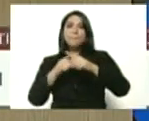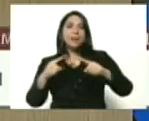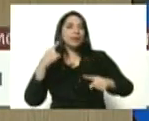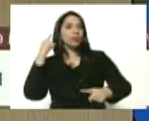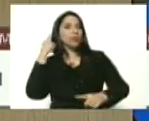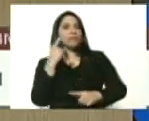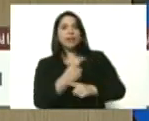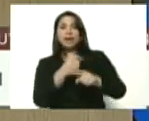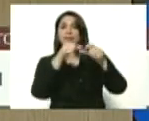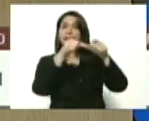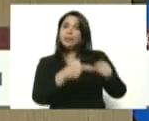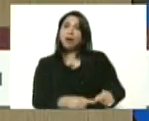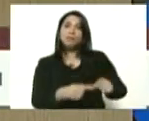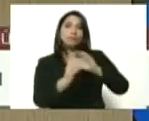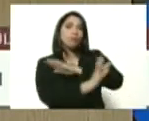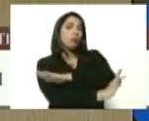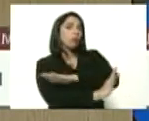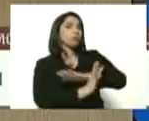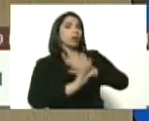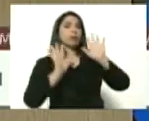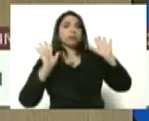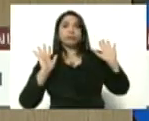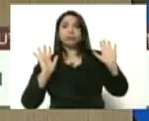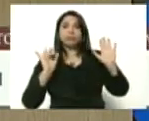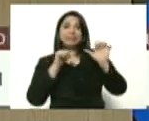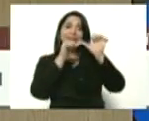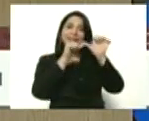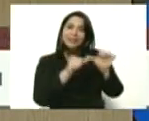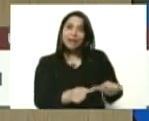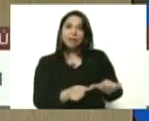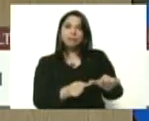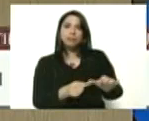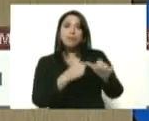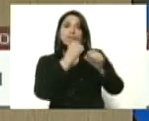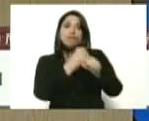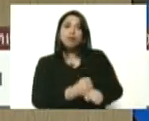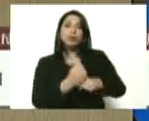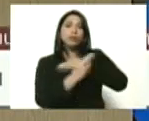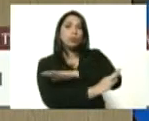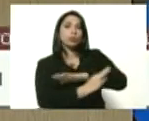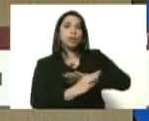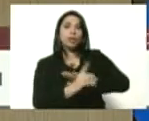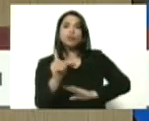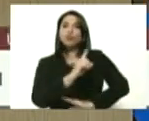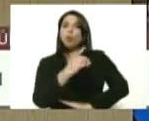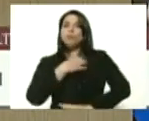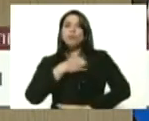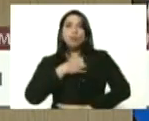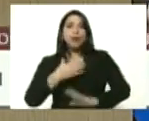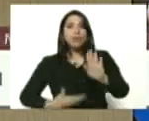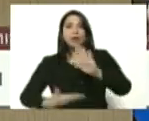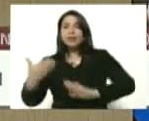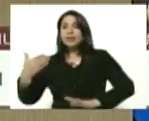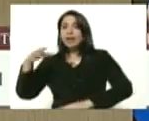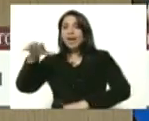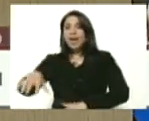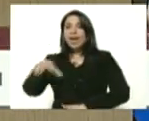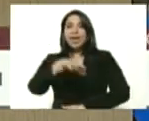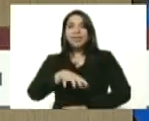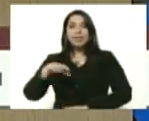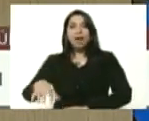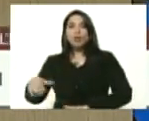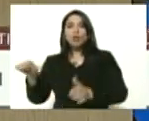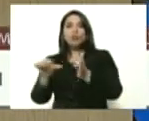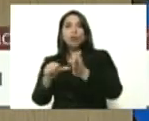deberán quedar en los pases, se deberán quedar en los puestos en la frontera. No van a ir a sus estados de